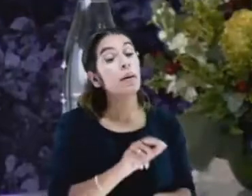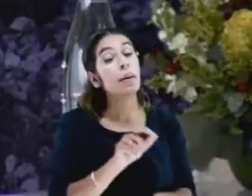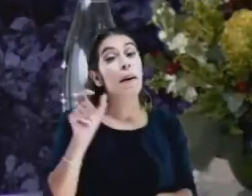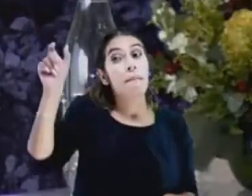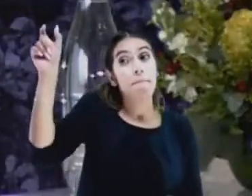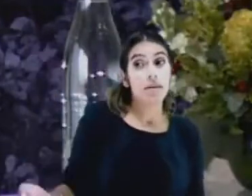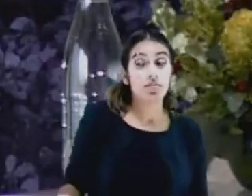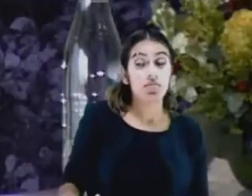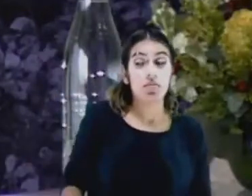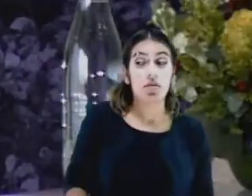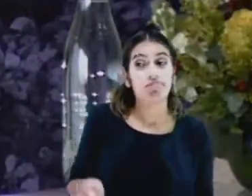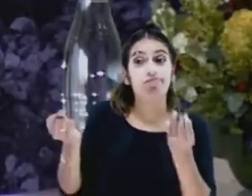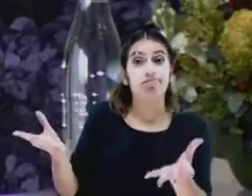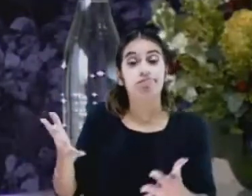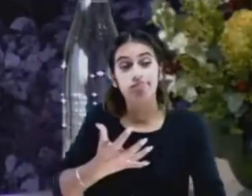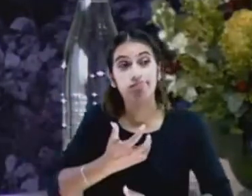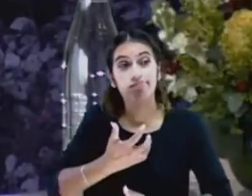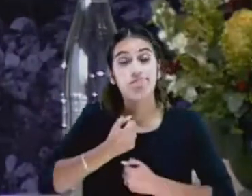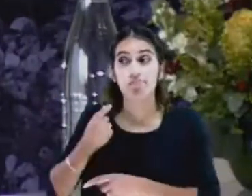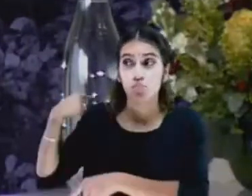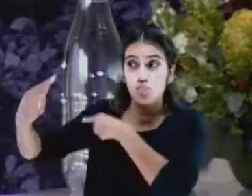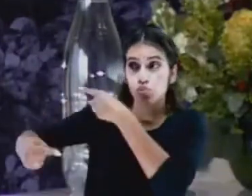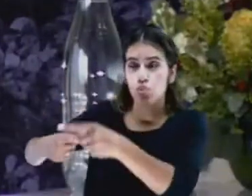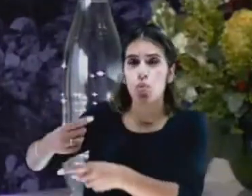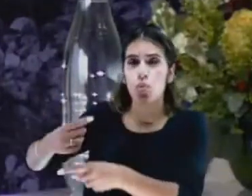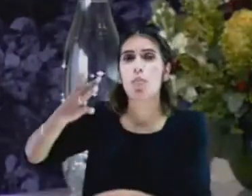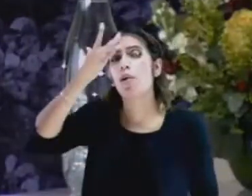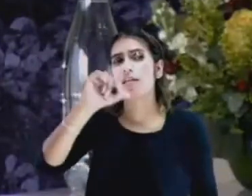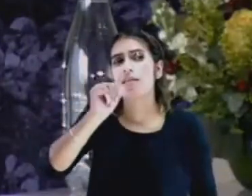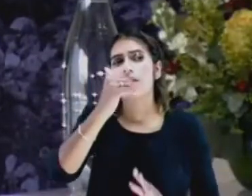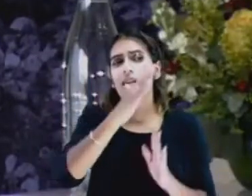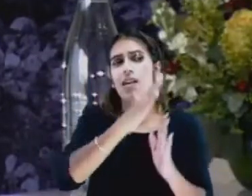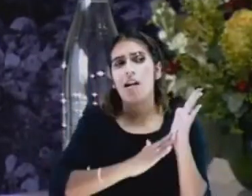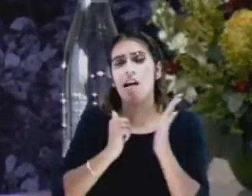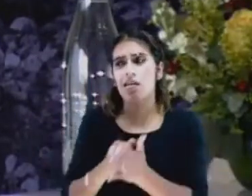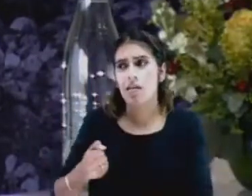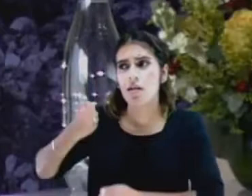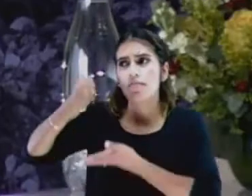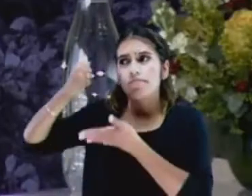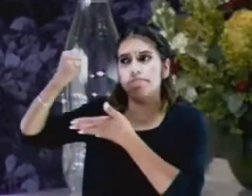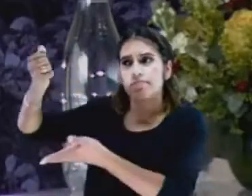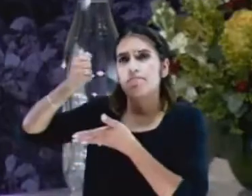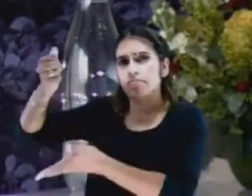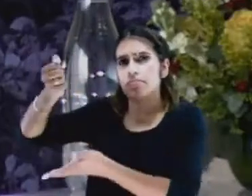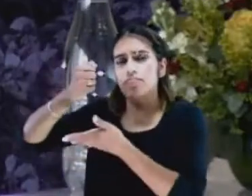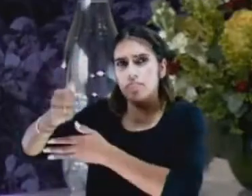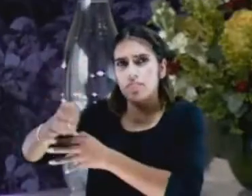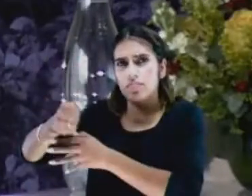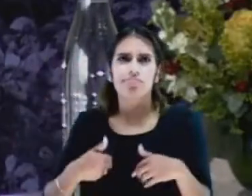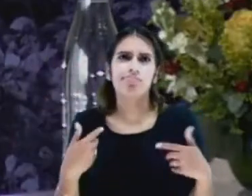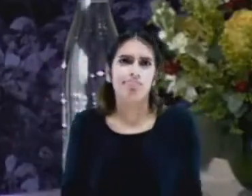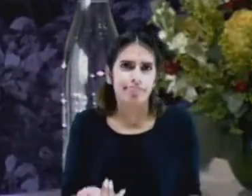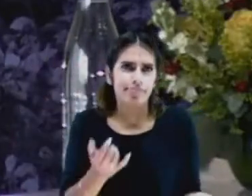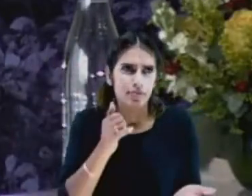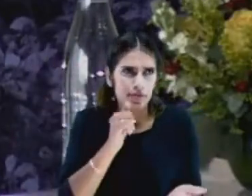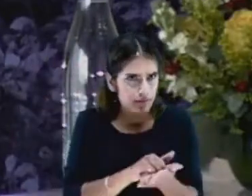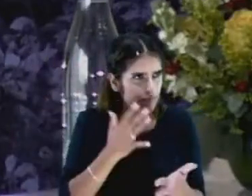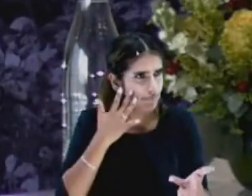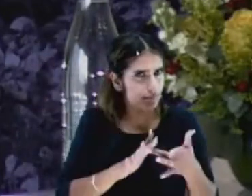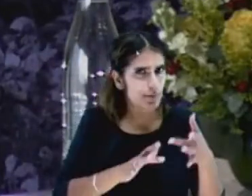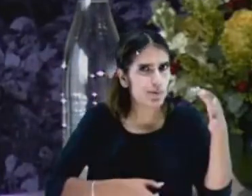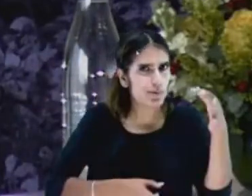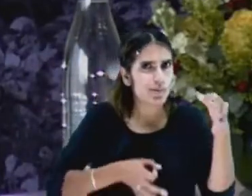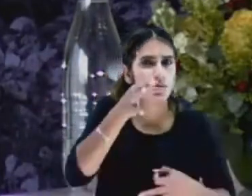actas de liquidación parcial en un contrato pues tengo que decir que eso tiene un efecto jurídico por favor tengan en cuenta esto o sea podemos